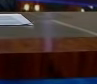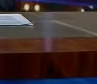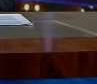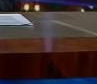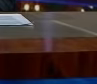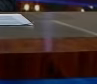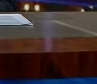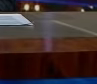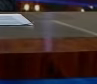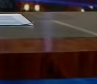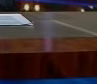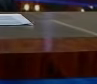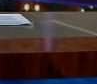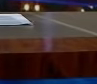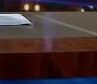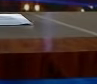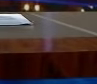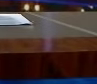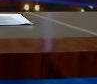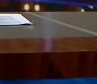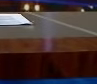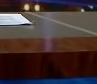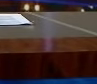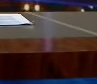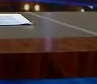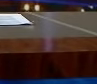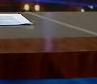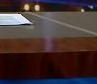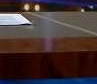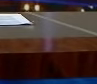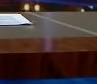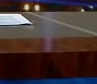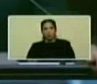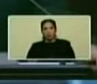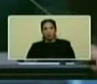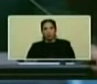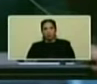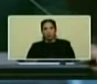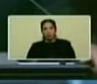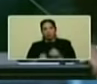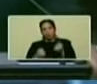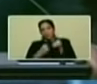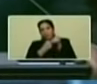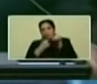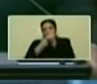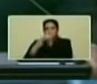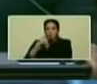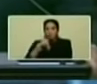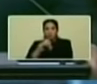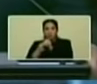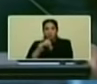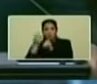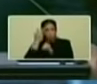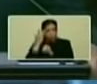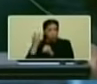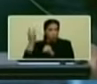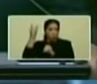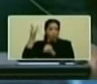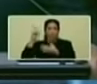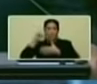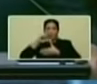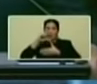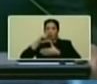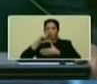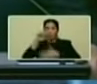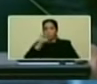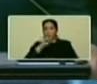Los expertos, dice, europeos, lo apoyan. Y el apoyo de varios expertos de América Latina, de Sudamérica, que